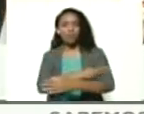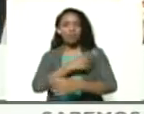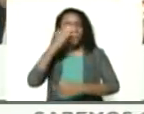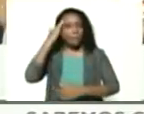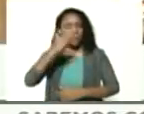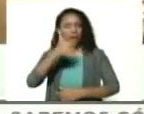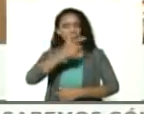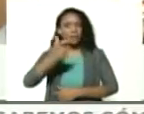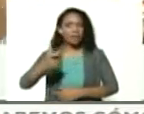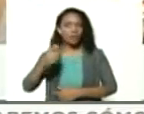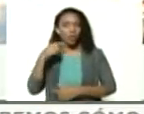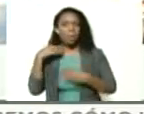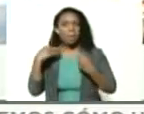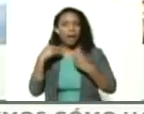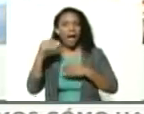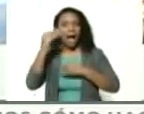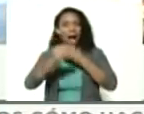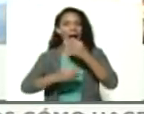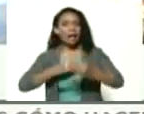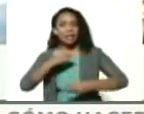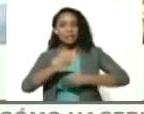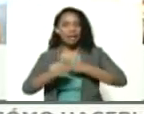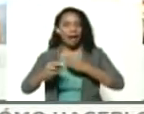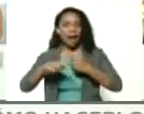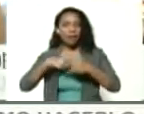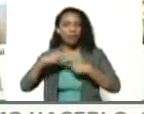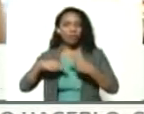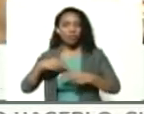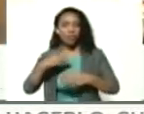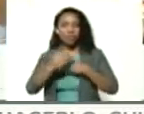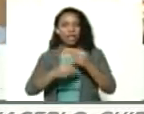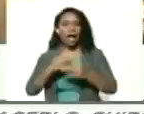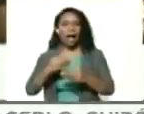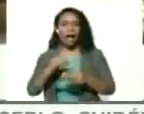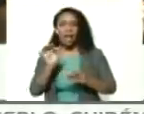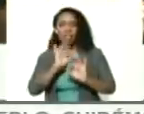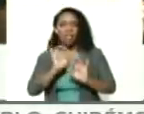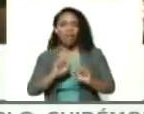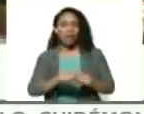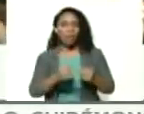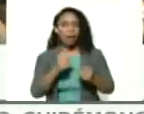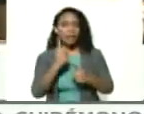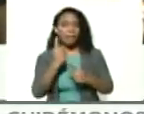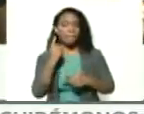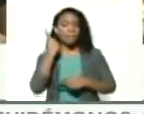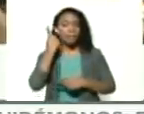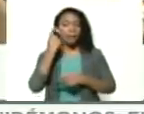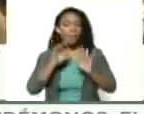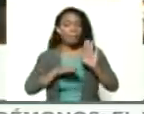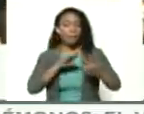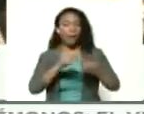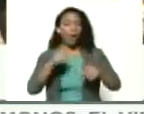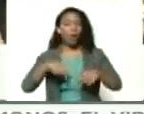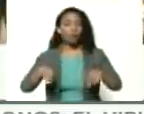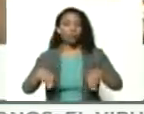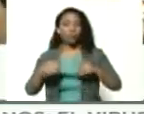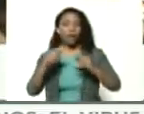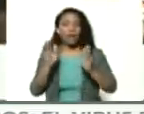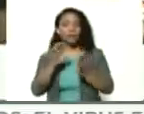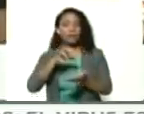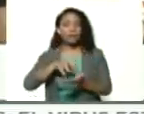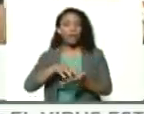militar para hacer que nuestra revolución sea indestructible. Fue nuestro primer paso. Hoy nos encontramos desde el estado Anzoátegui,